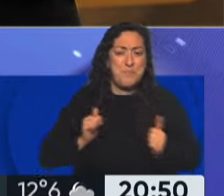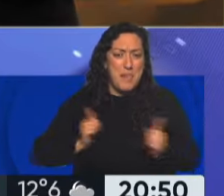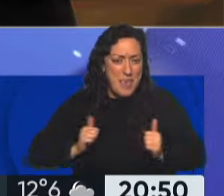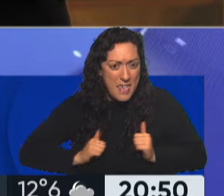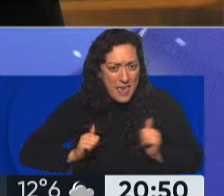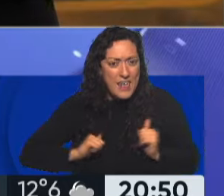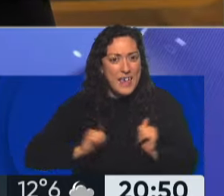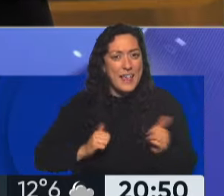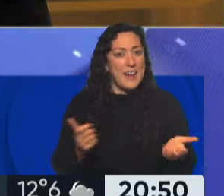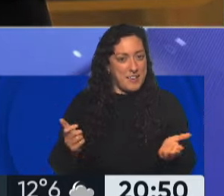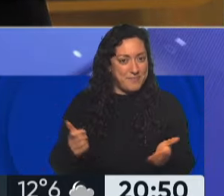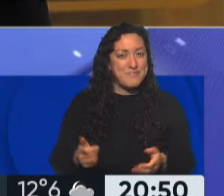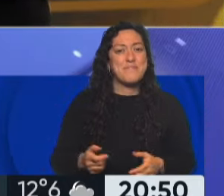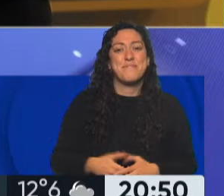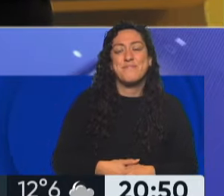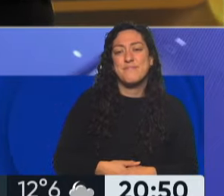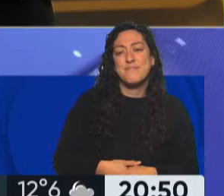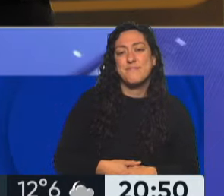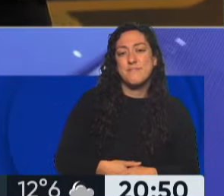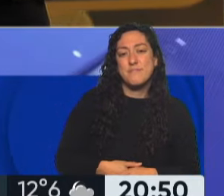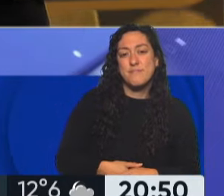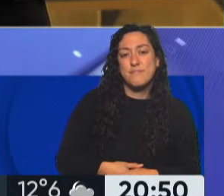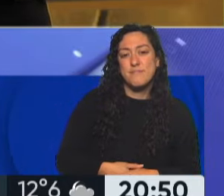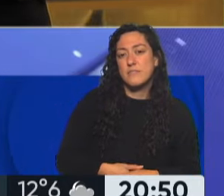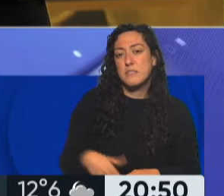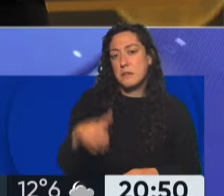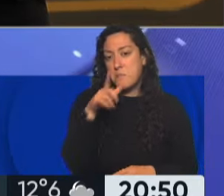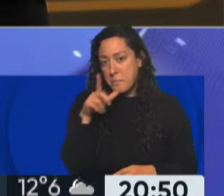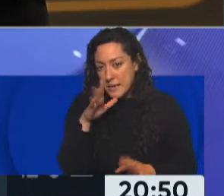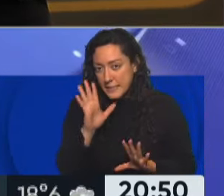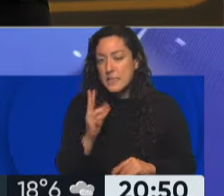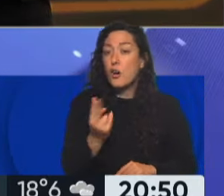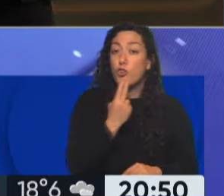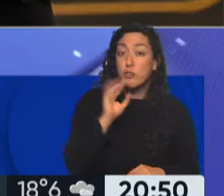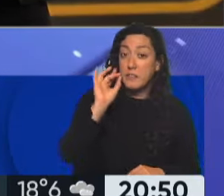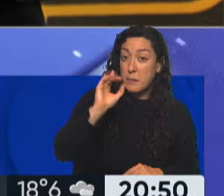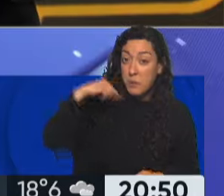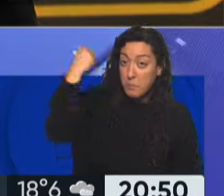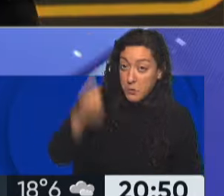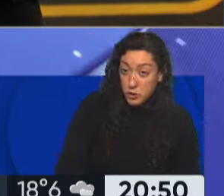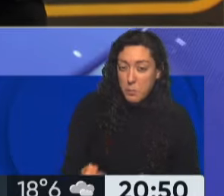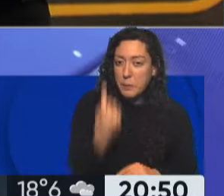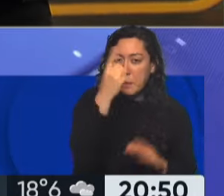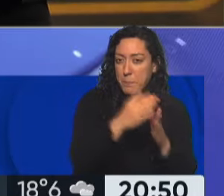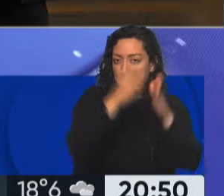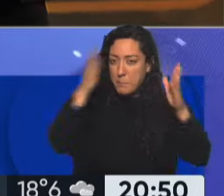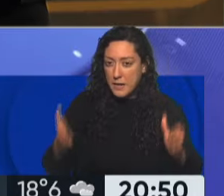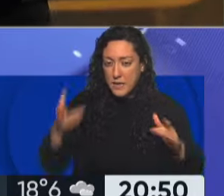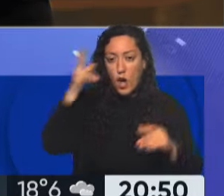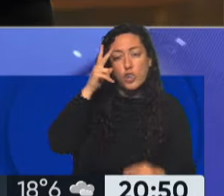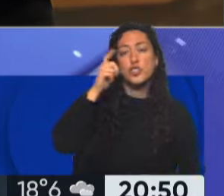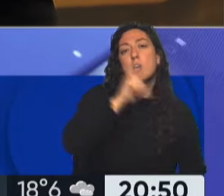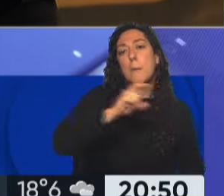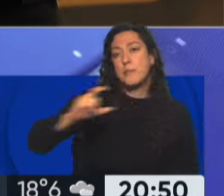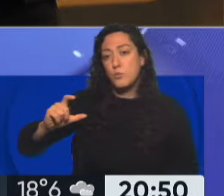se presenta de esta manera 100 años de soledad, que en principio este 11 de diciembre se va a presentar la primera parte, que consta de 8 episodios,